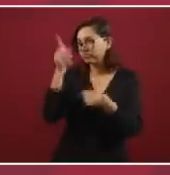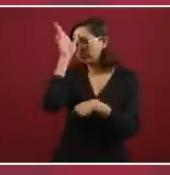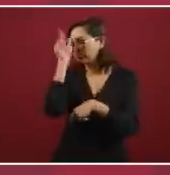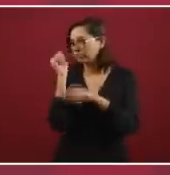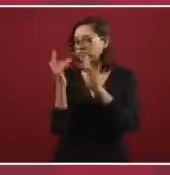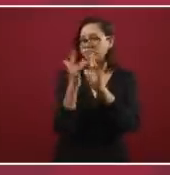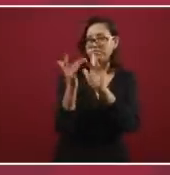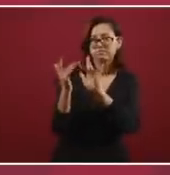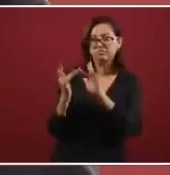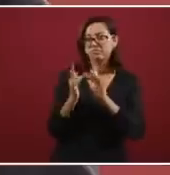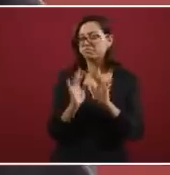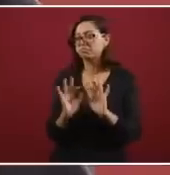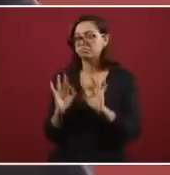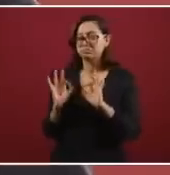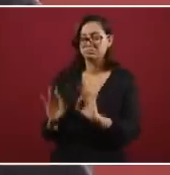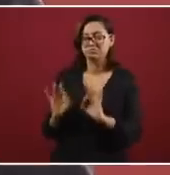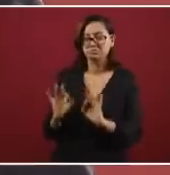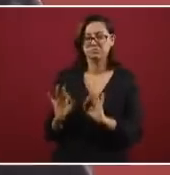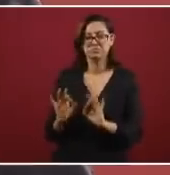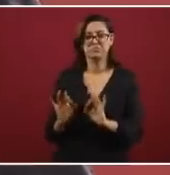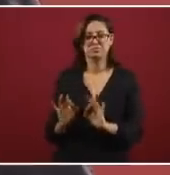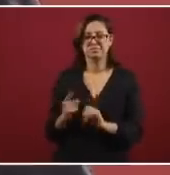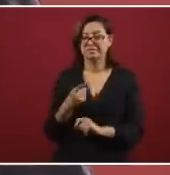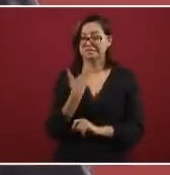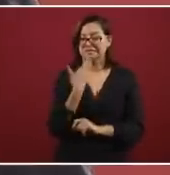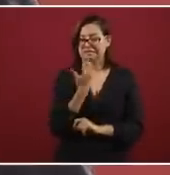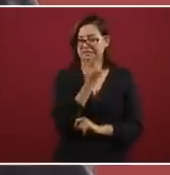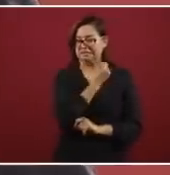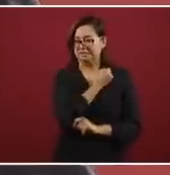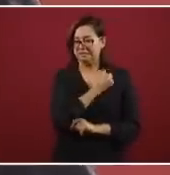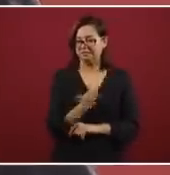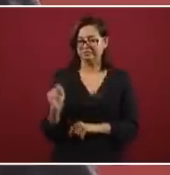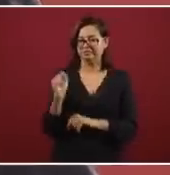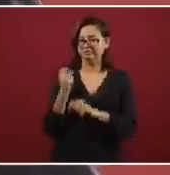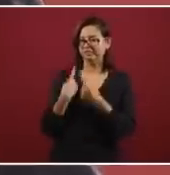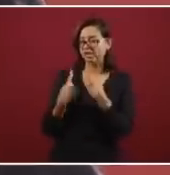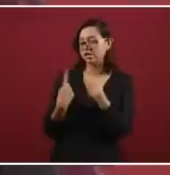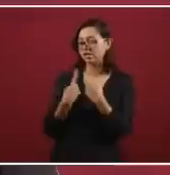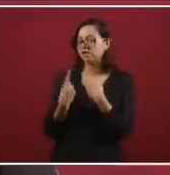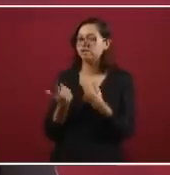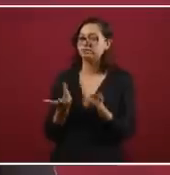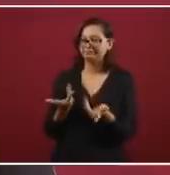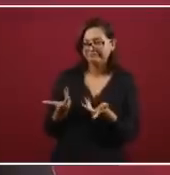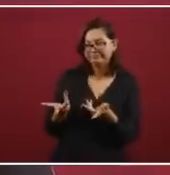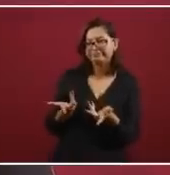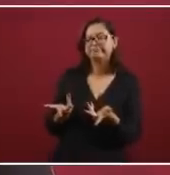hacían, porque eran especialistas en arreglarse,